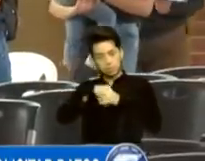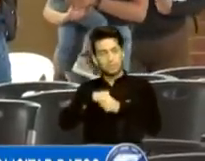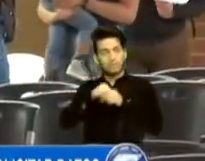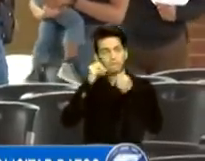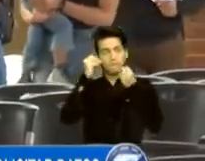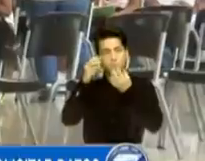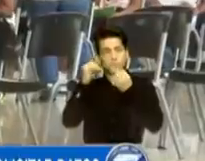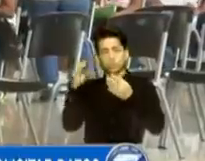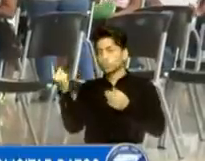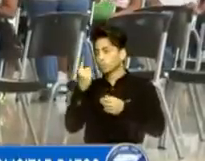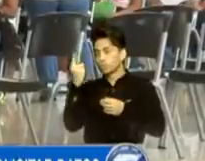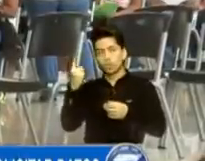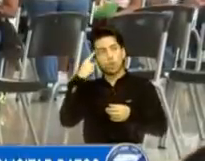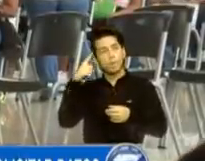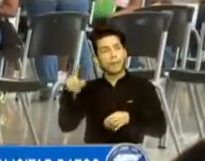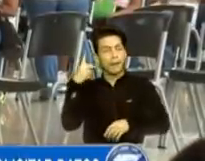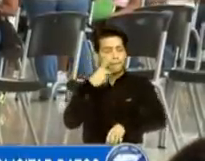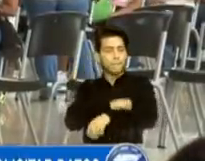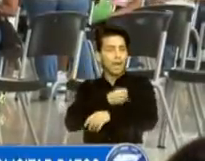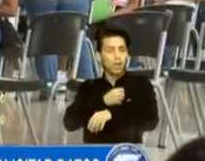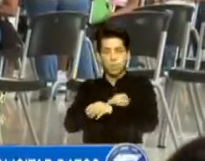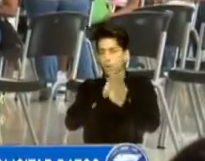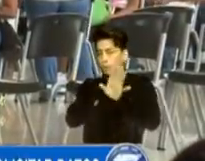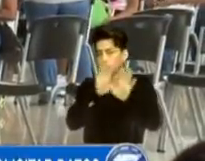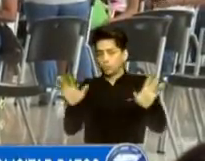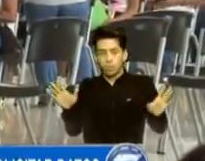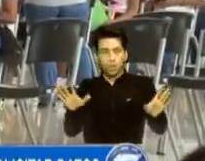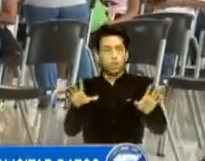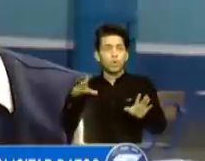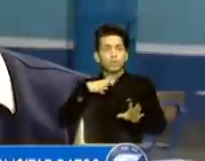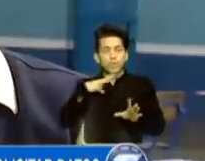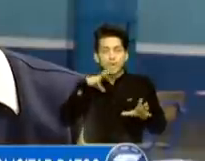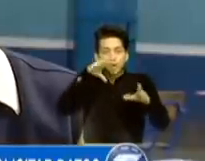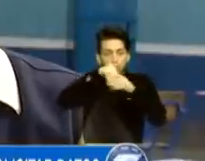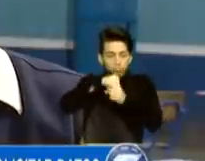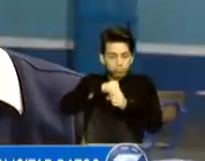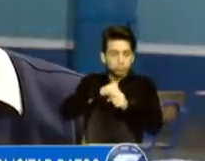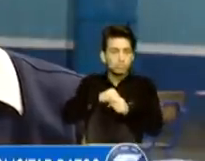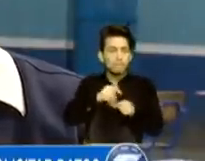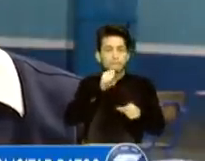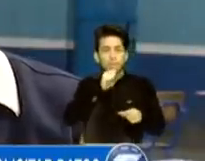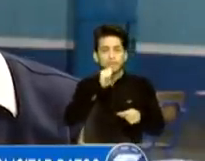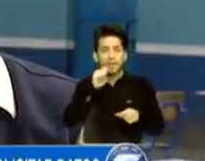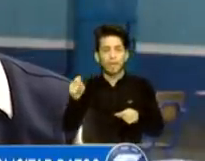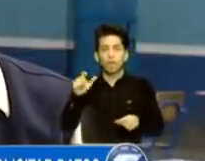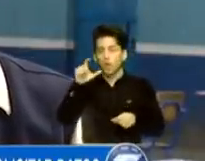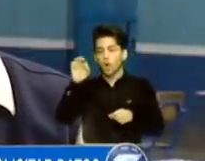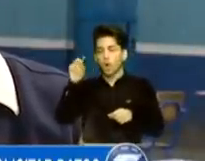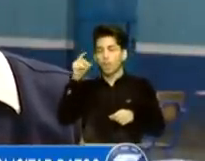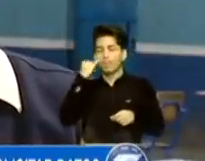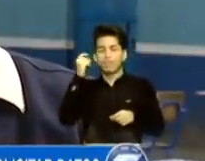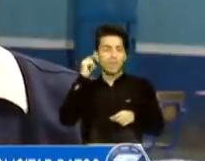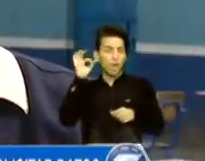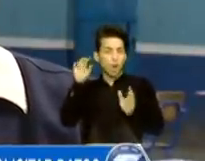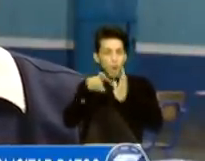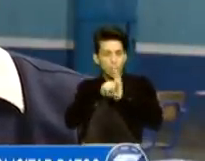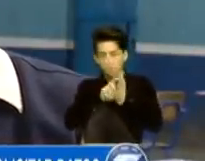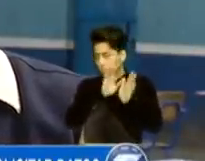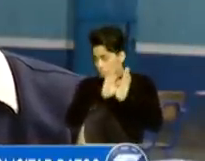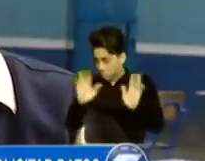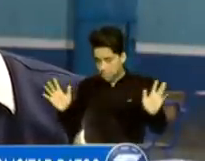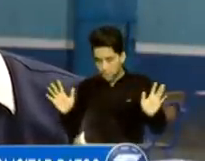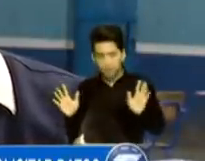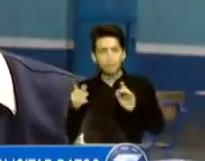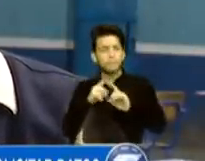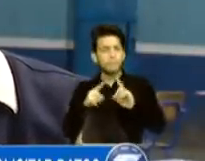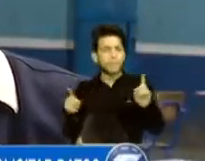más que por ciertos y determinados códigos que tienen las personas que son los digitadores. Pero de ahí no hay que